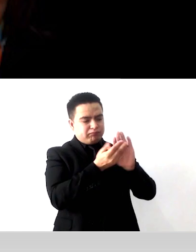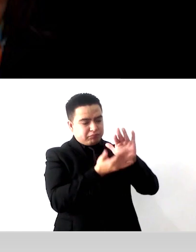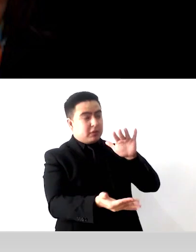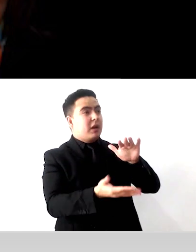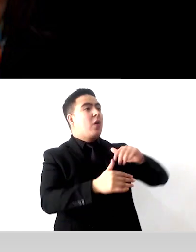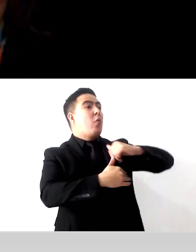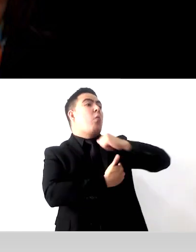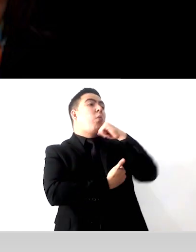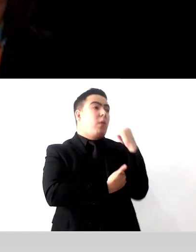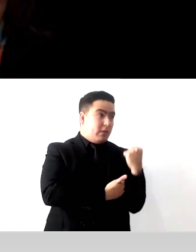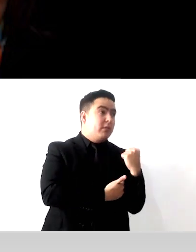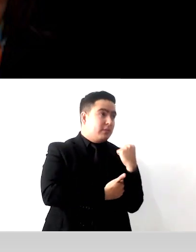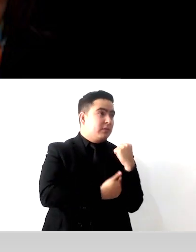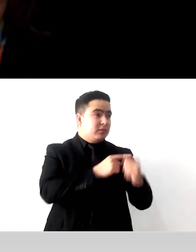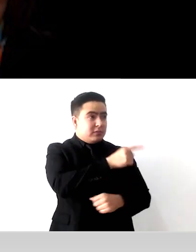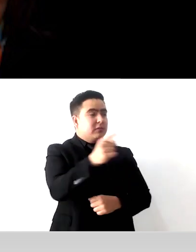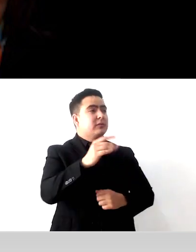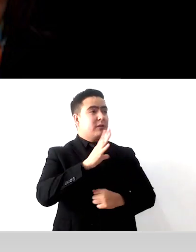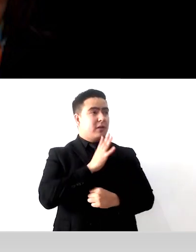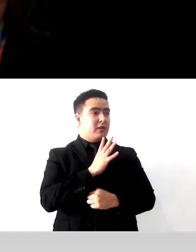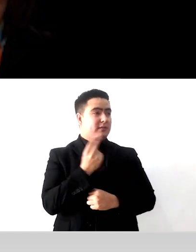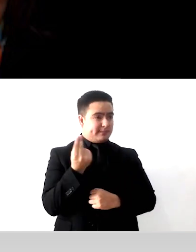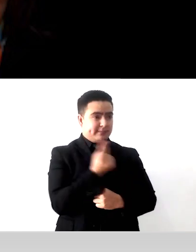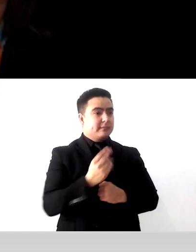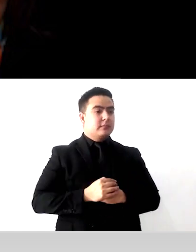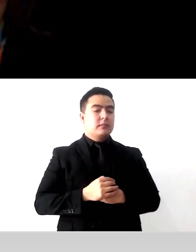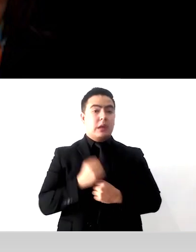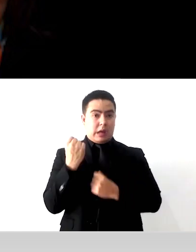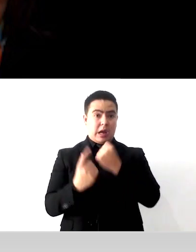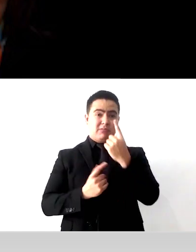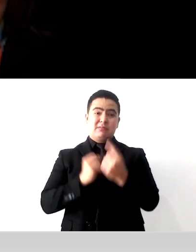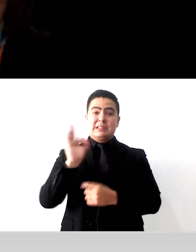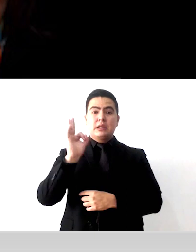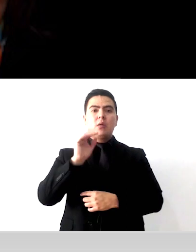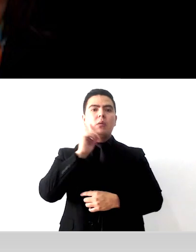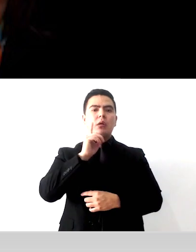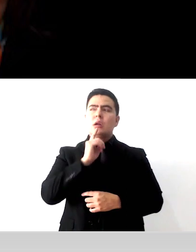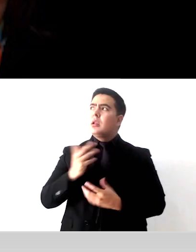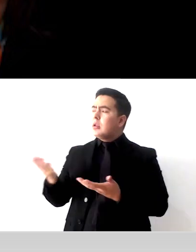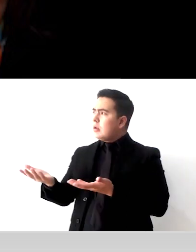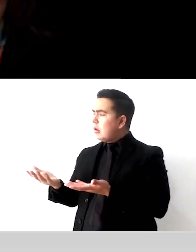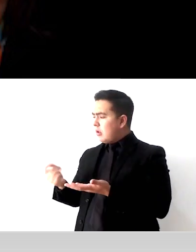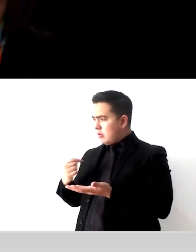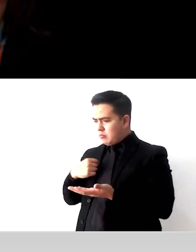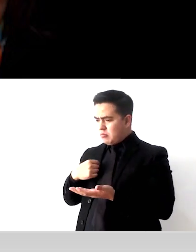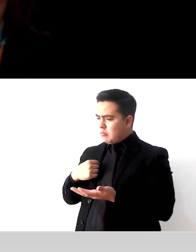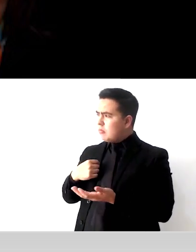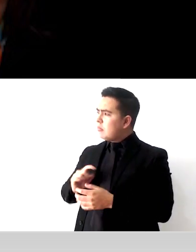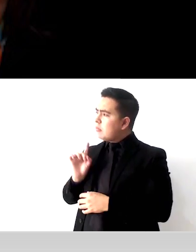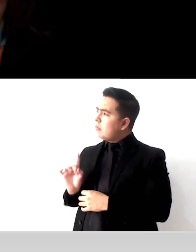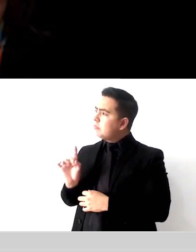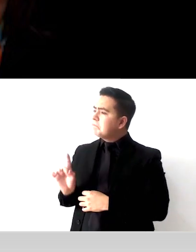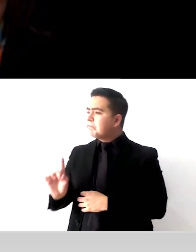públicas. presupuestos, cuentas públicas, Así etcétera. es. Pero me han tocado casos en que, no, pues es que de repente yo voy